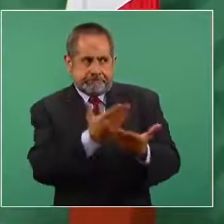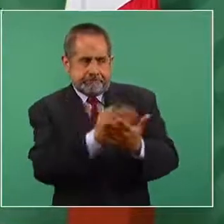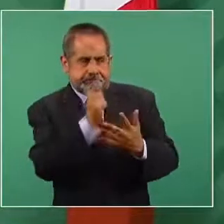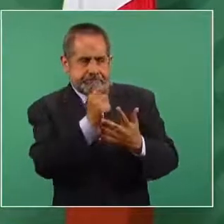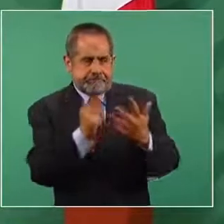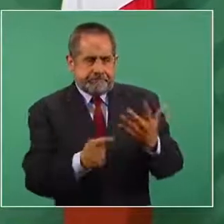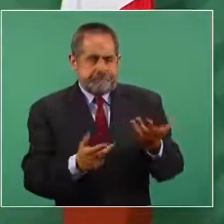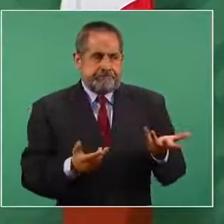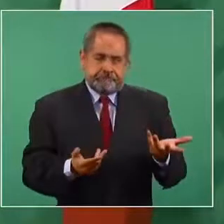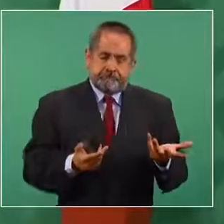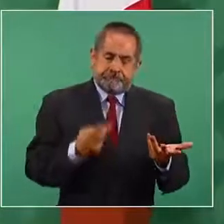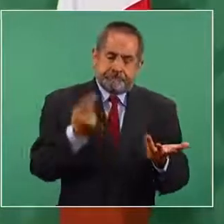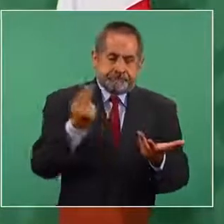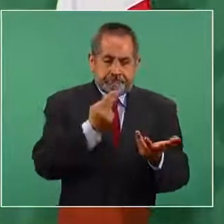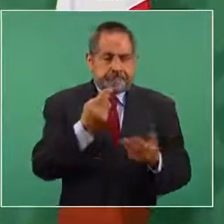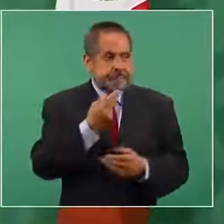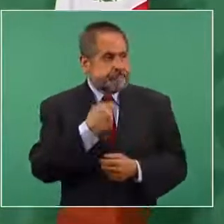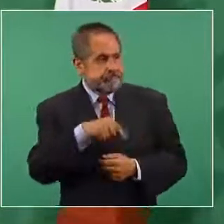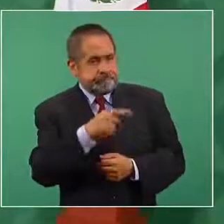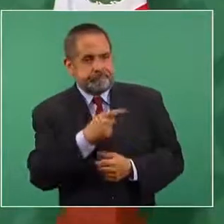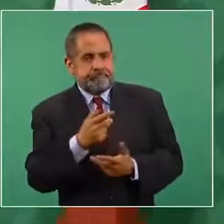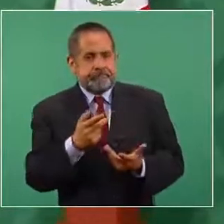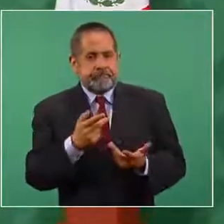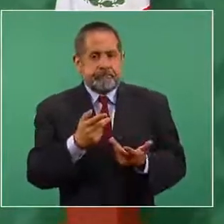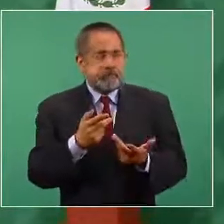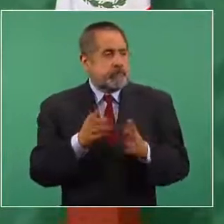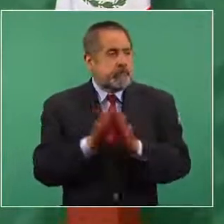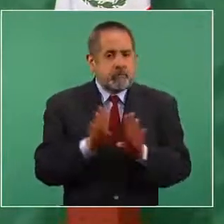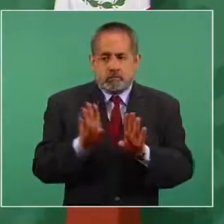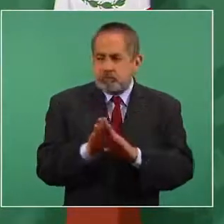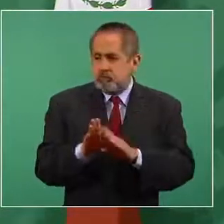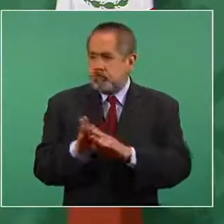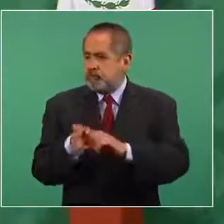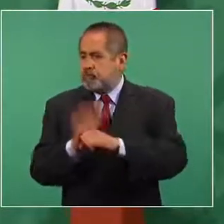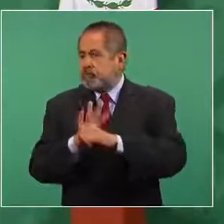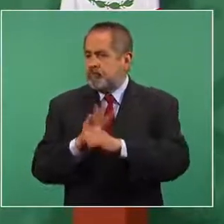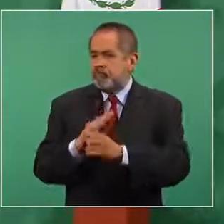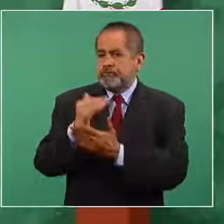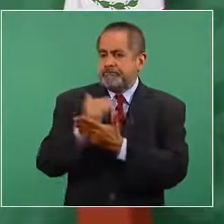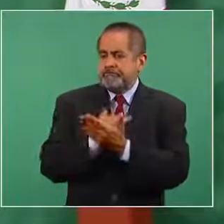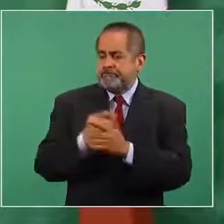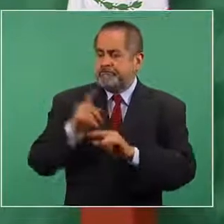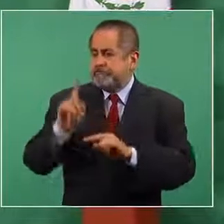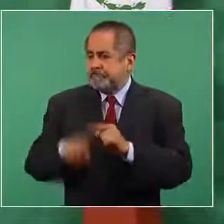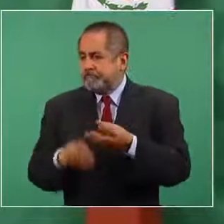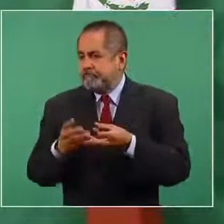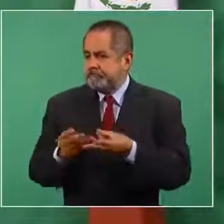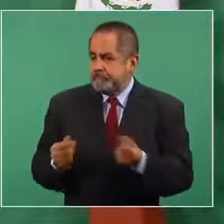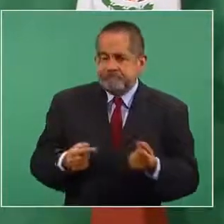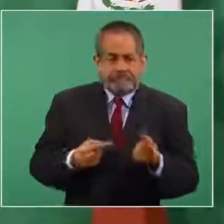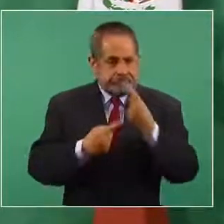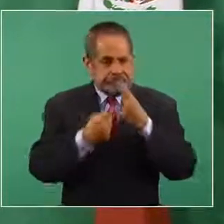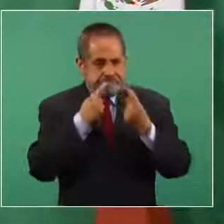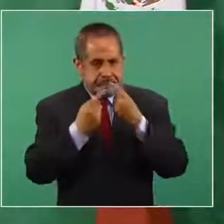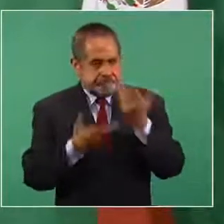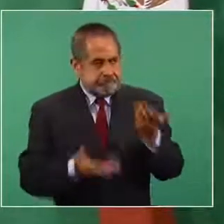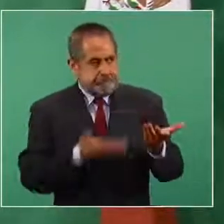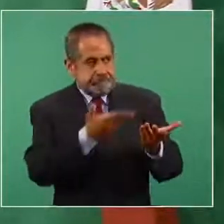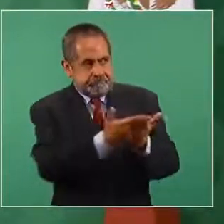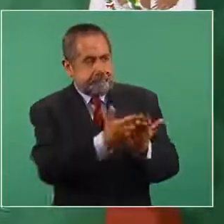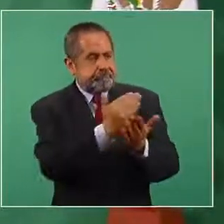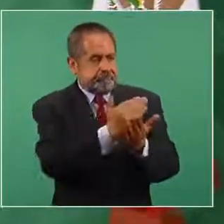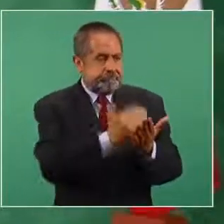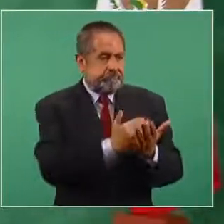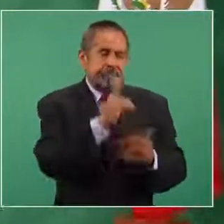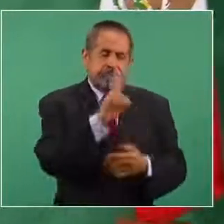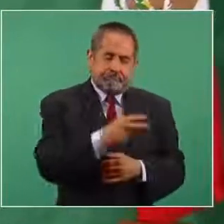de enfrentar de la mejor manera posible la pandemia y la